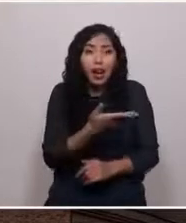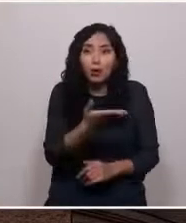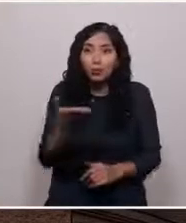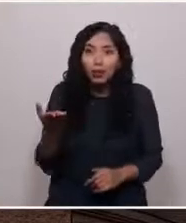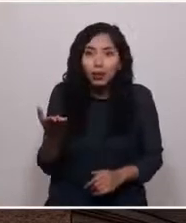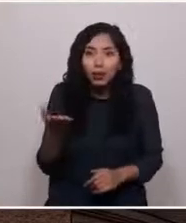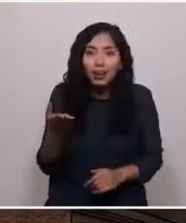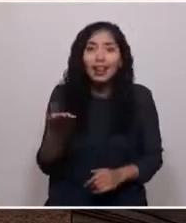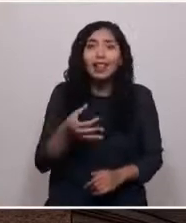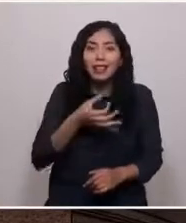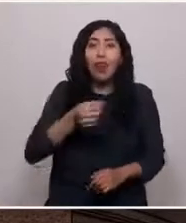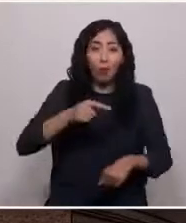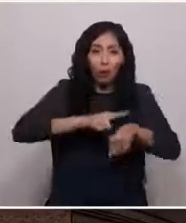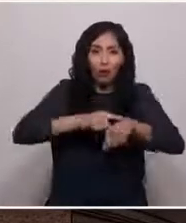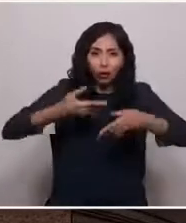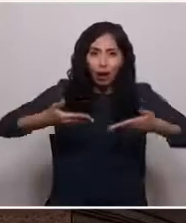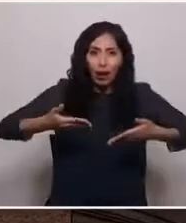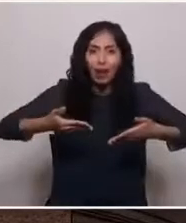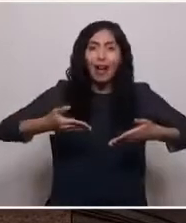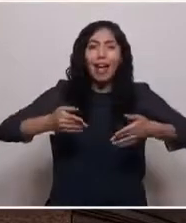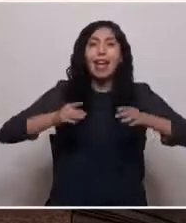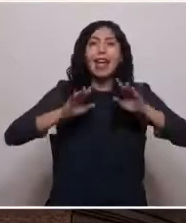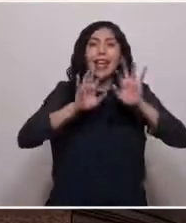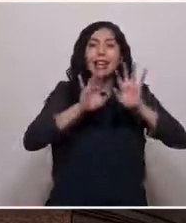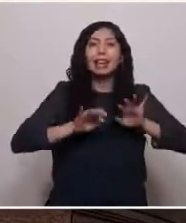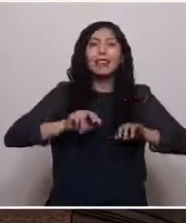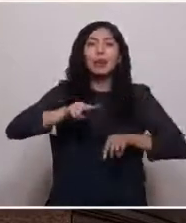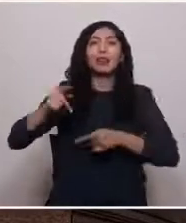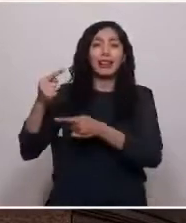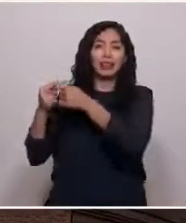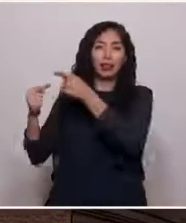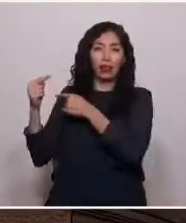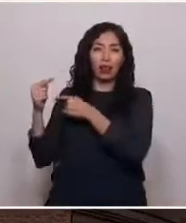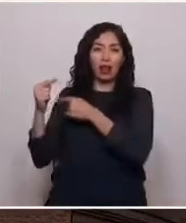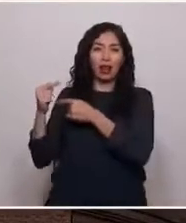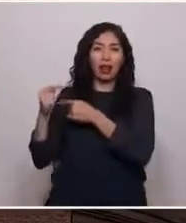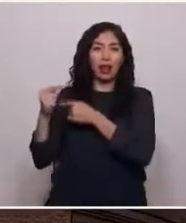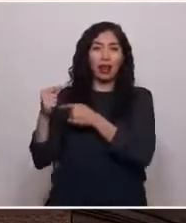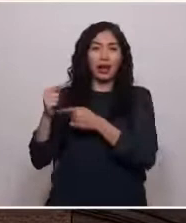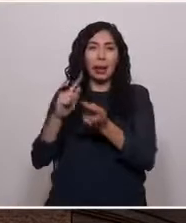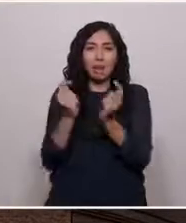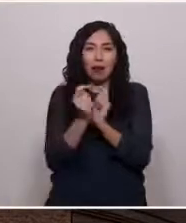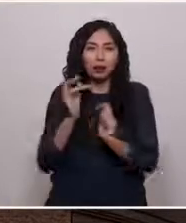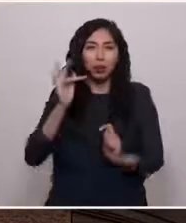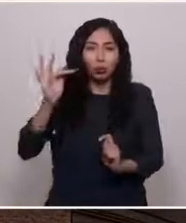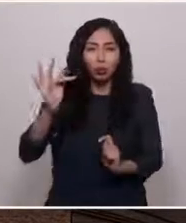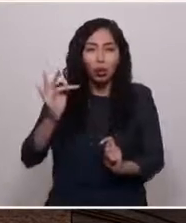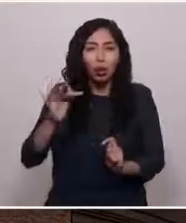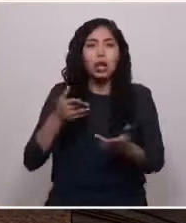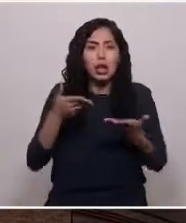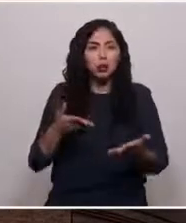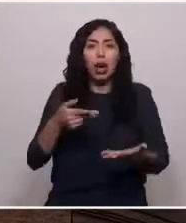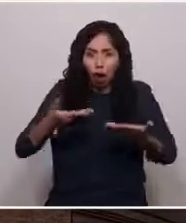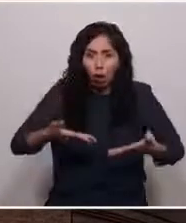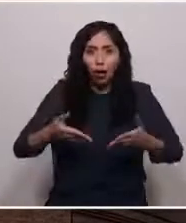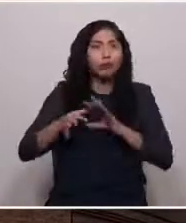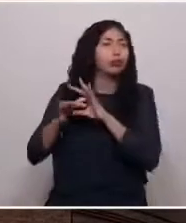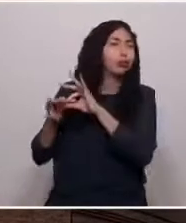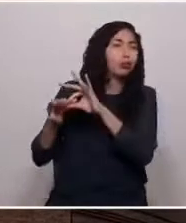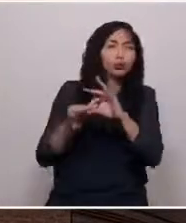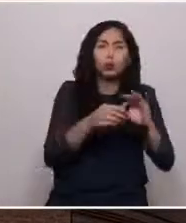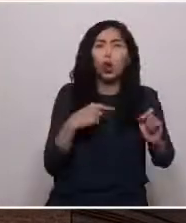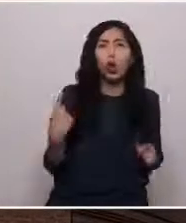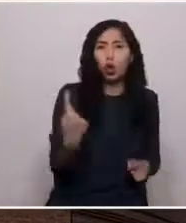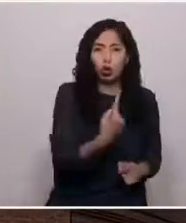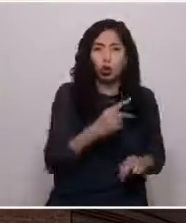nuestra historia de modelar nuestro futuro y esta vez será entre todas y todos y todos aprovechó